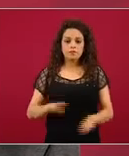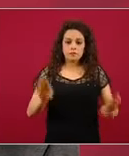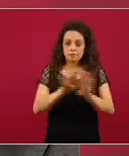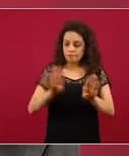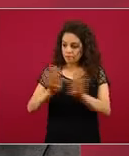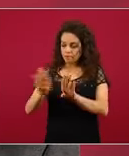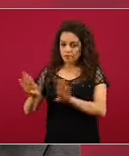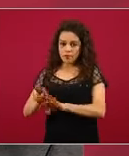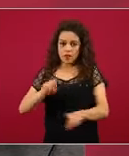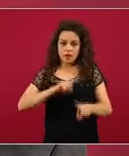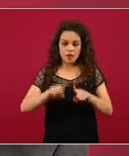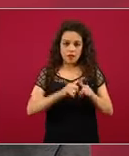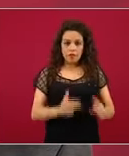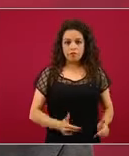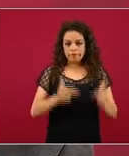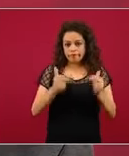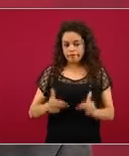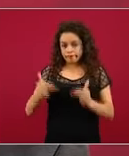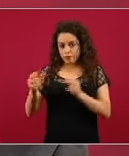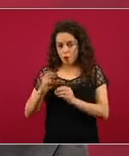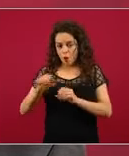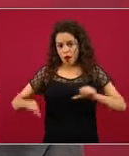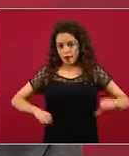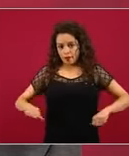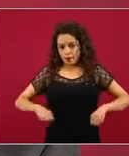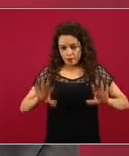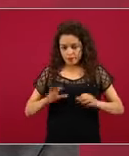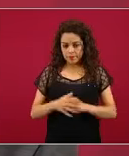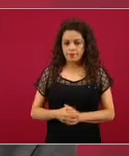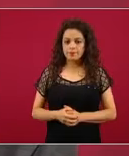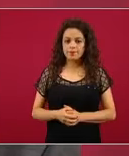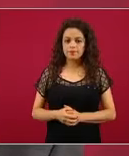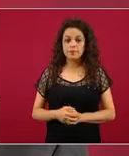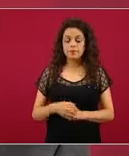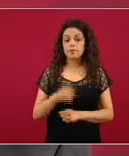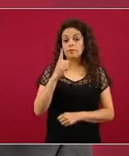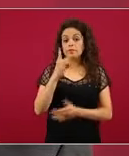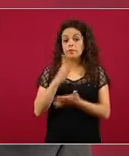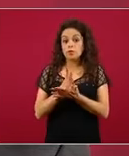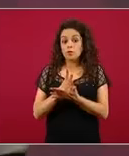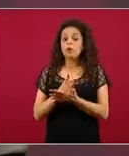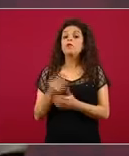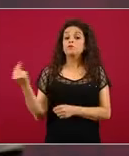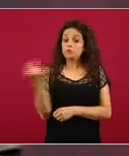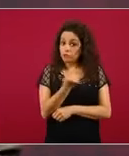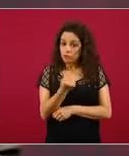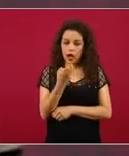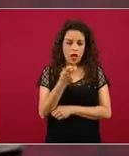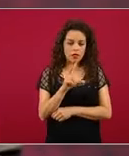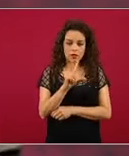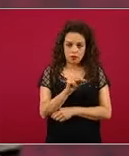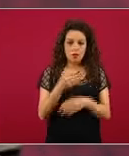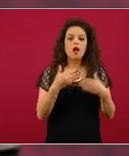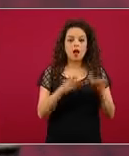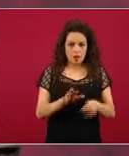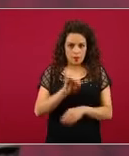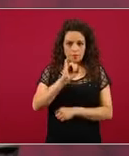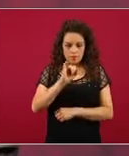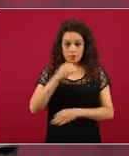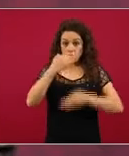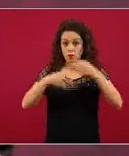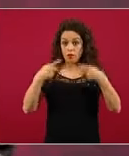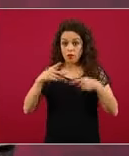actividades económicas, incluidas, o más bien, excepto aquellas que son esenciales. Para el público en general,